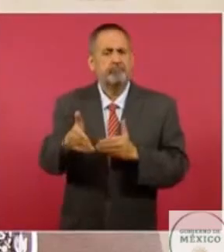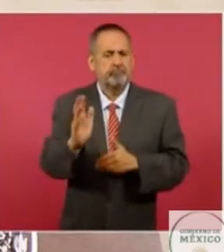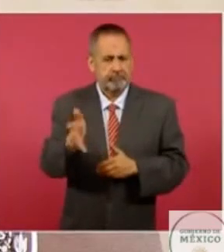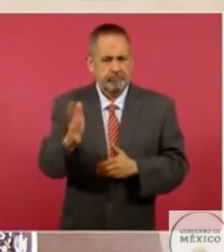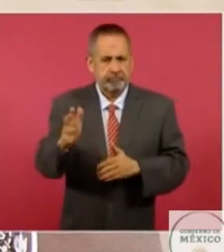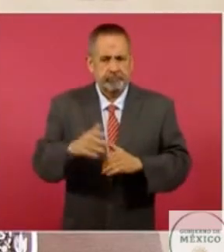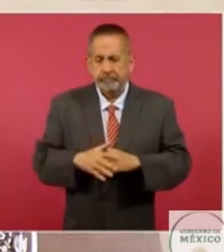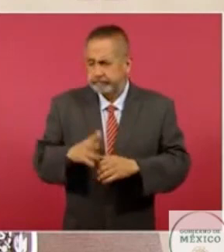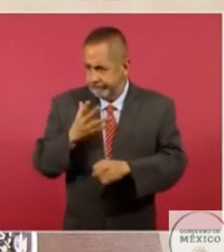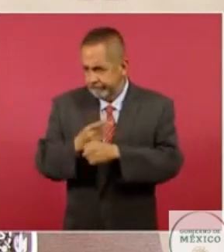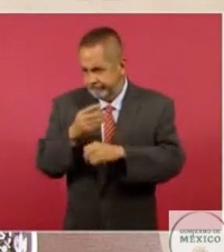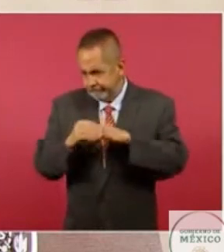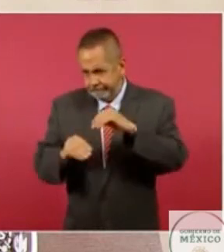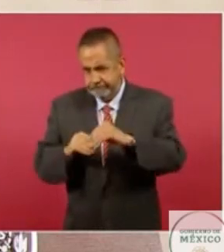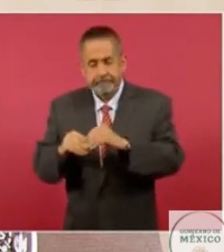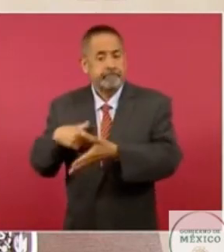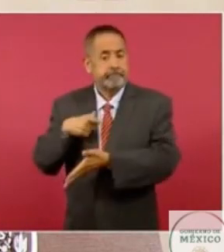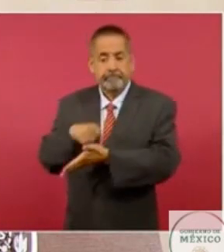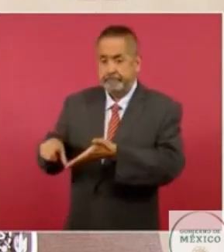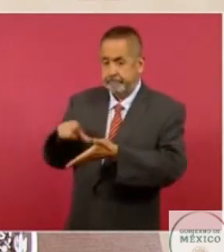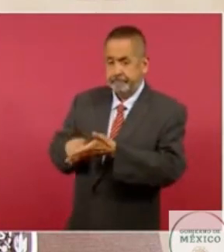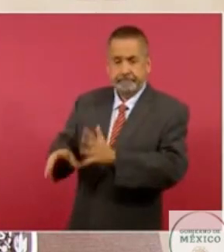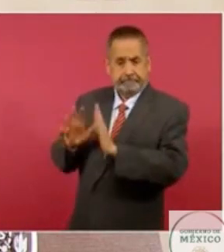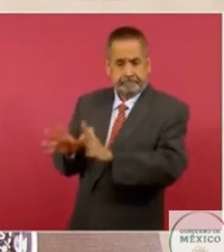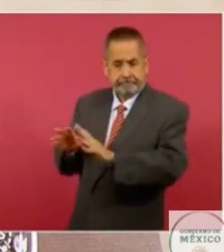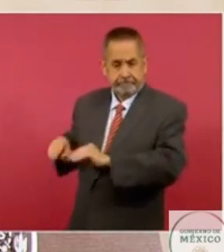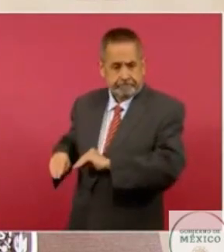los equipos están ya adquiridos y